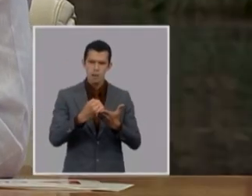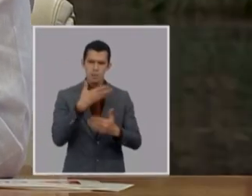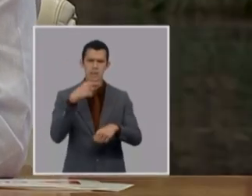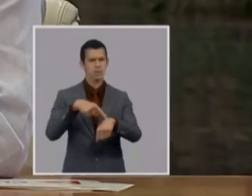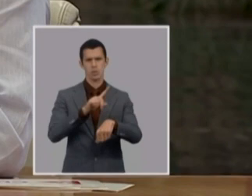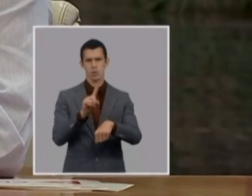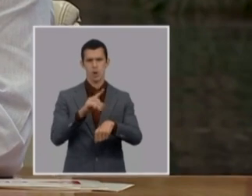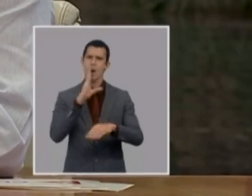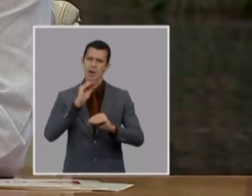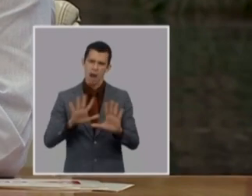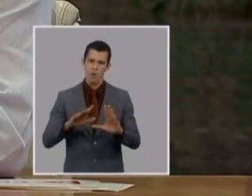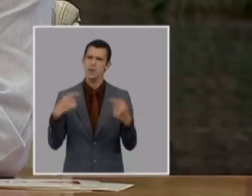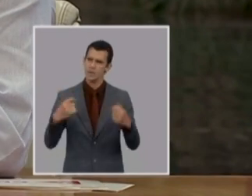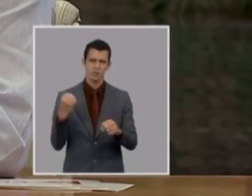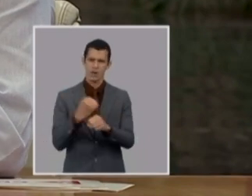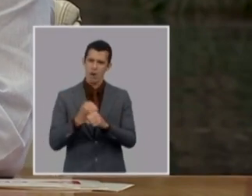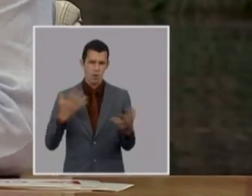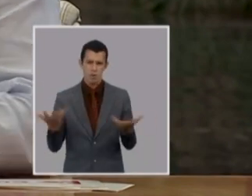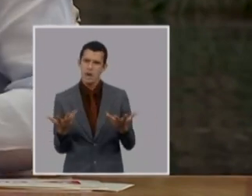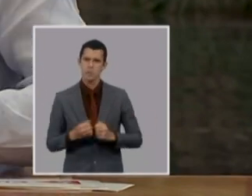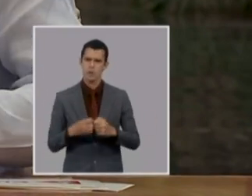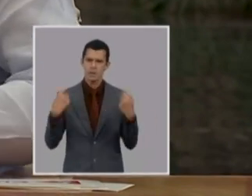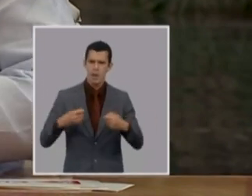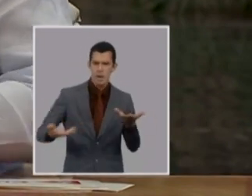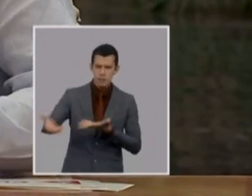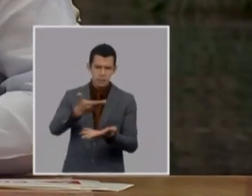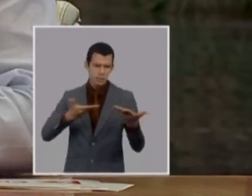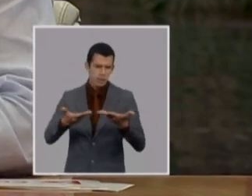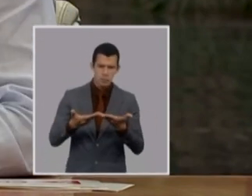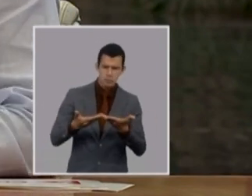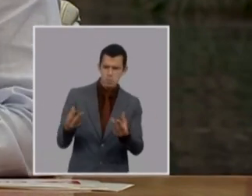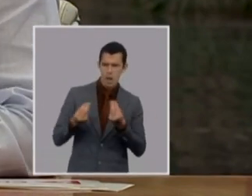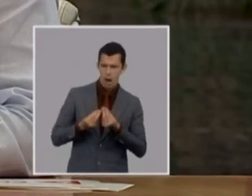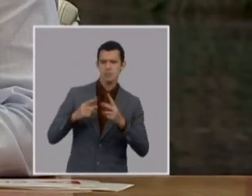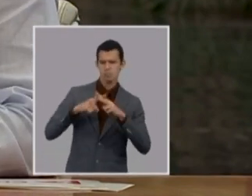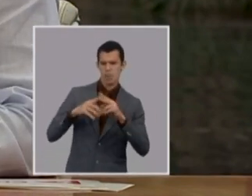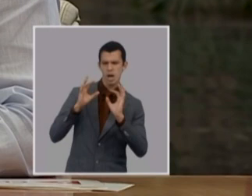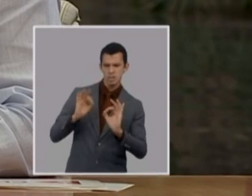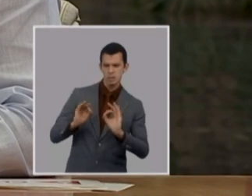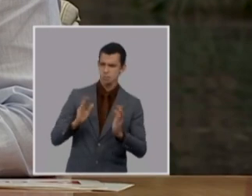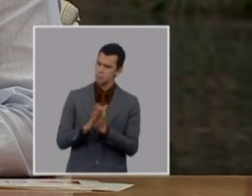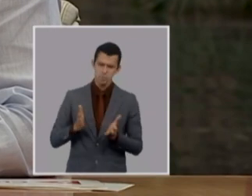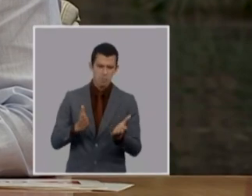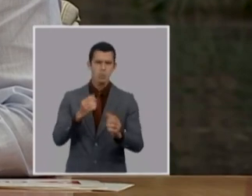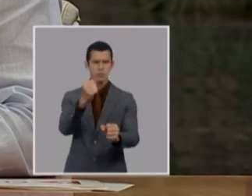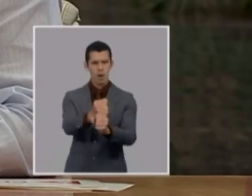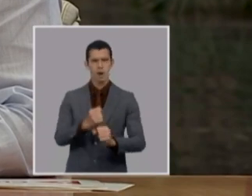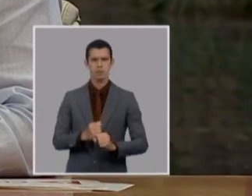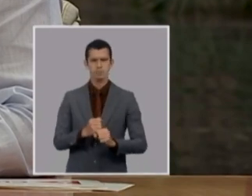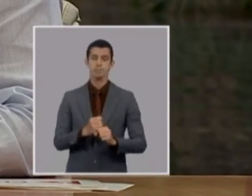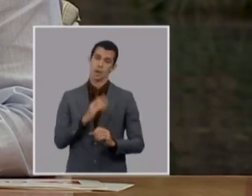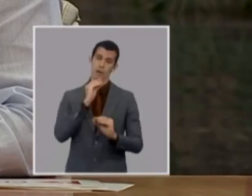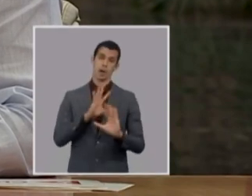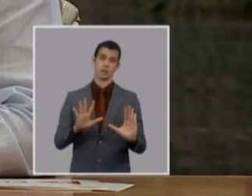canel reiteró las acusaciones contra eeuu al que señala como instigador de las manifestaciones a través de una campaña en twitter con la etiqueta